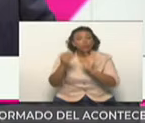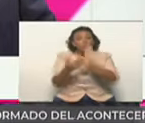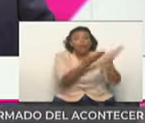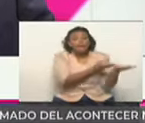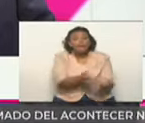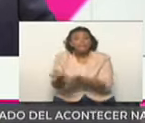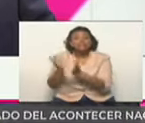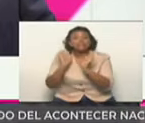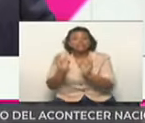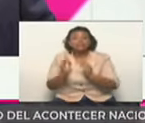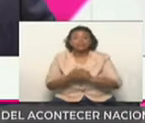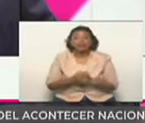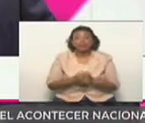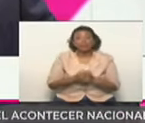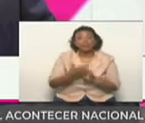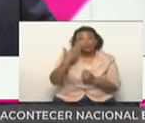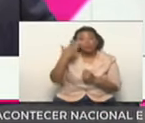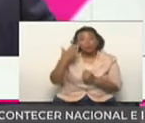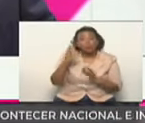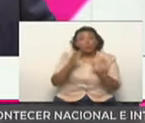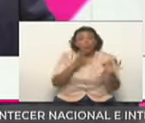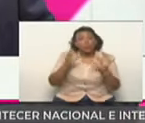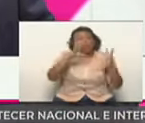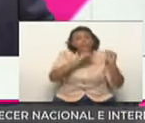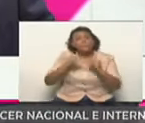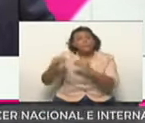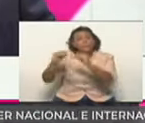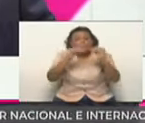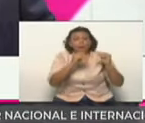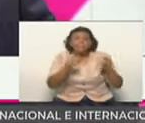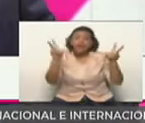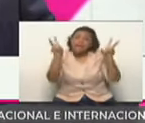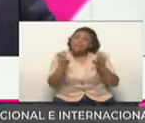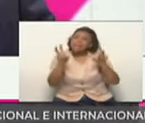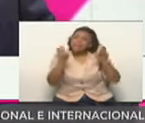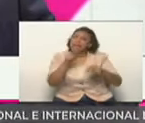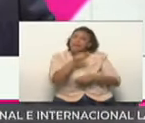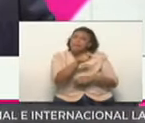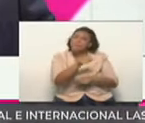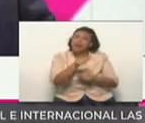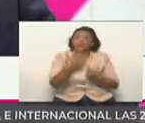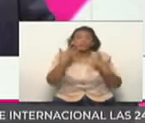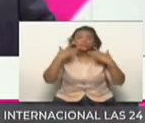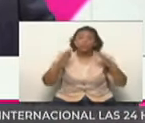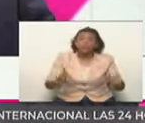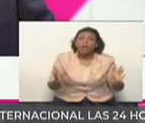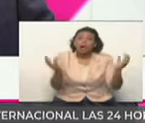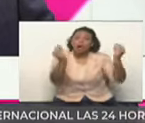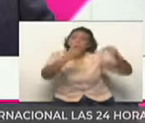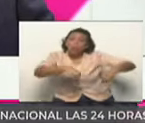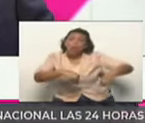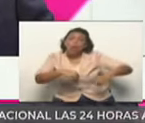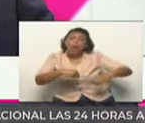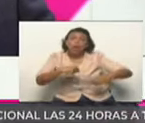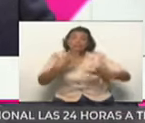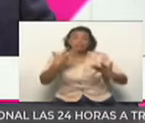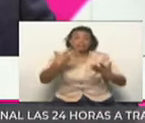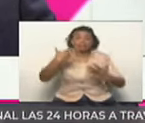Ángel, ya sea presencial o por teléfono, y hemos hablado, estuvimos hablando de este tema. Incluso llegamos a considerar que el golpe en la